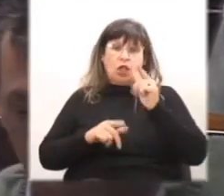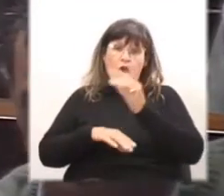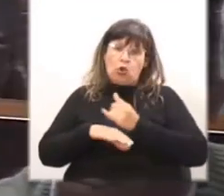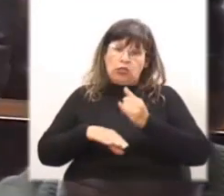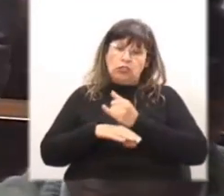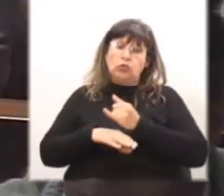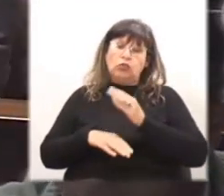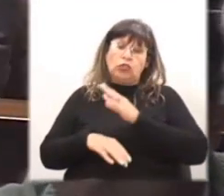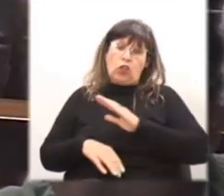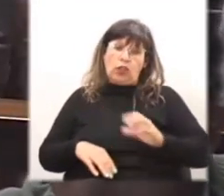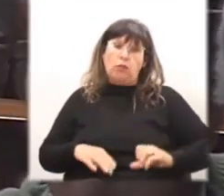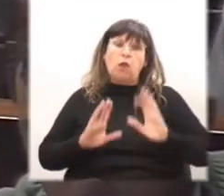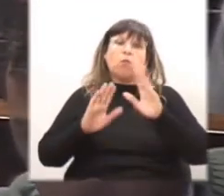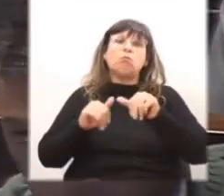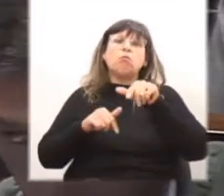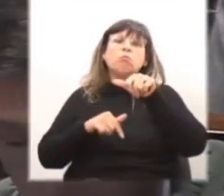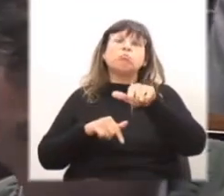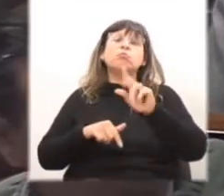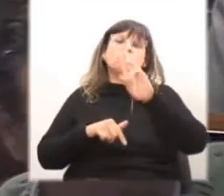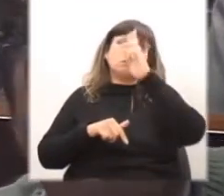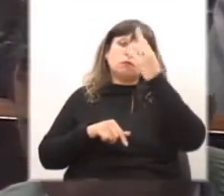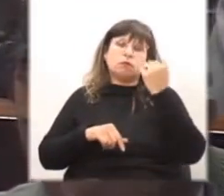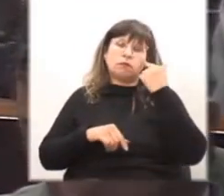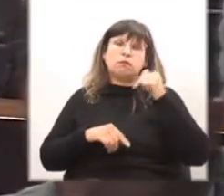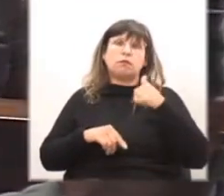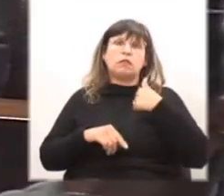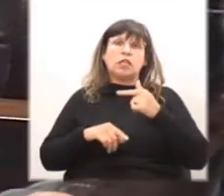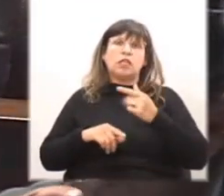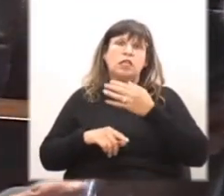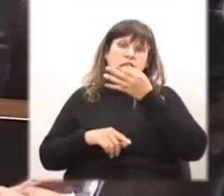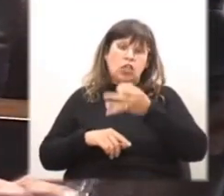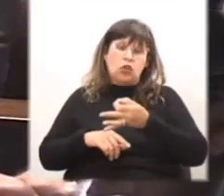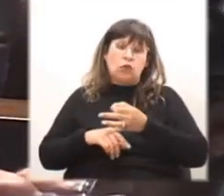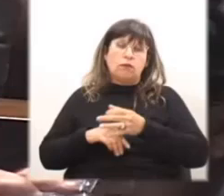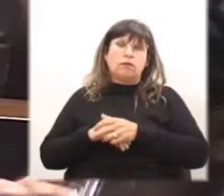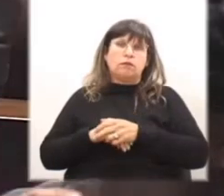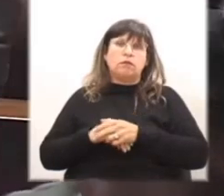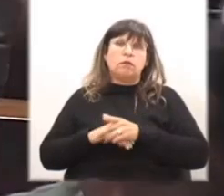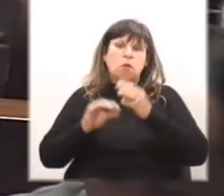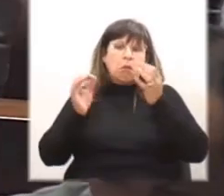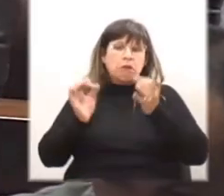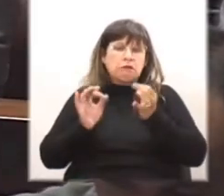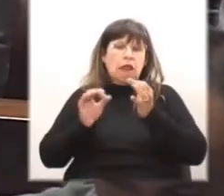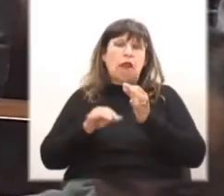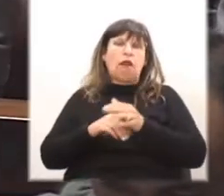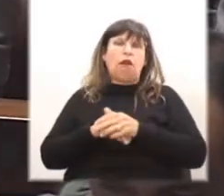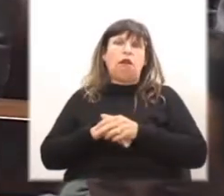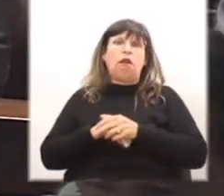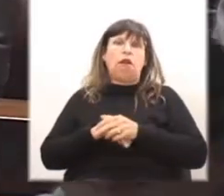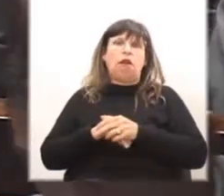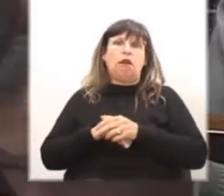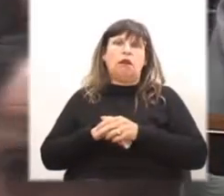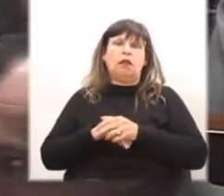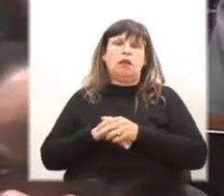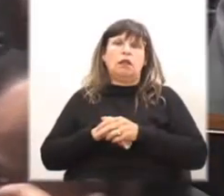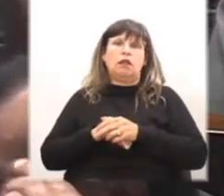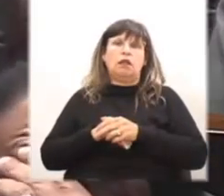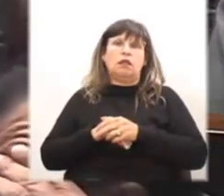institución pública de su país. Y me refiero puntualmente, señor